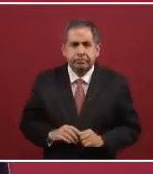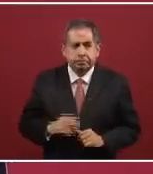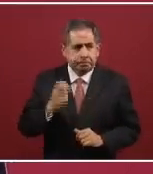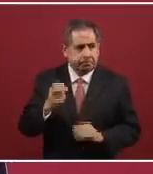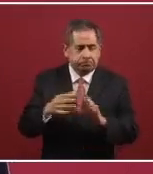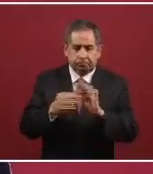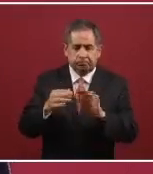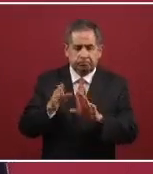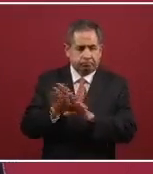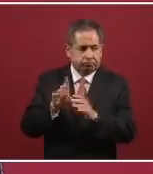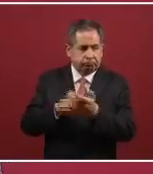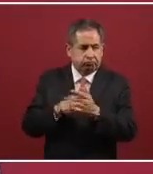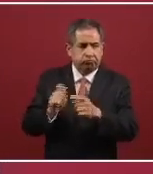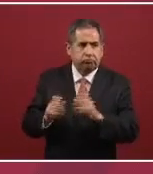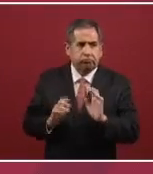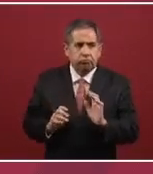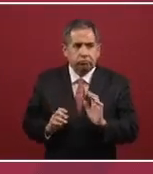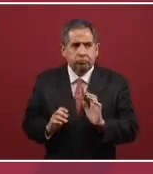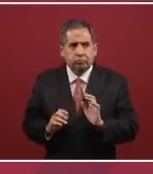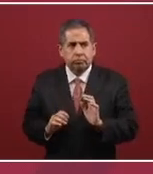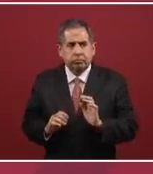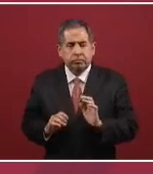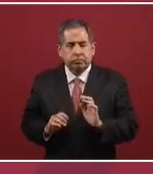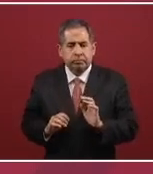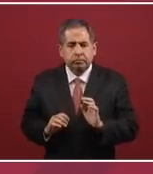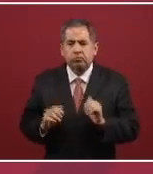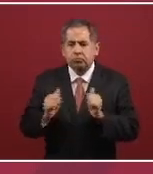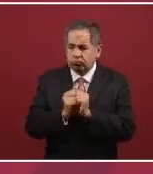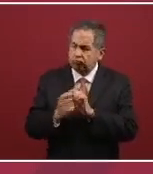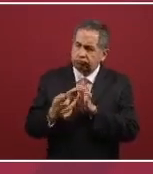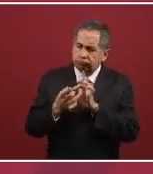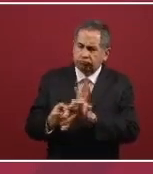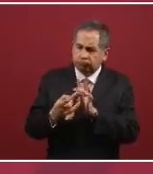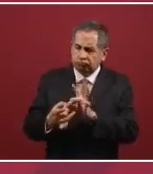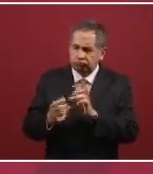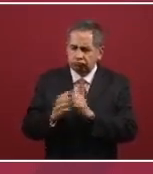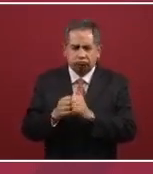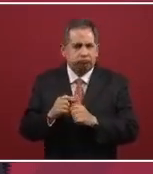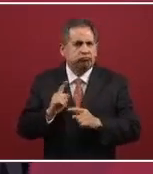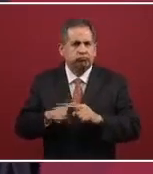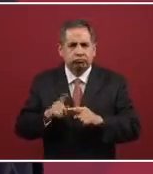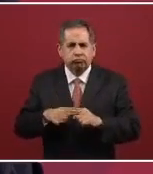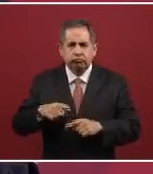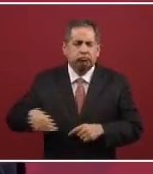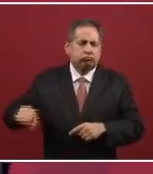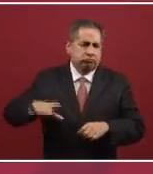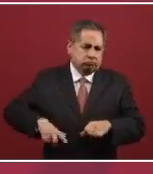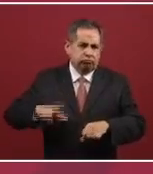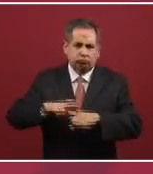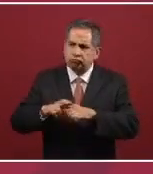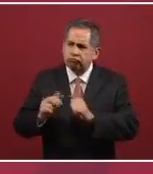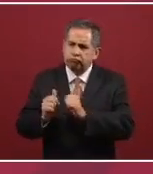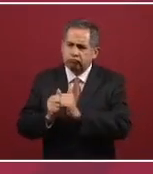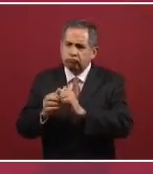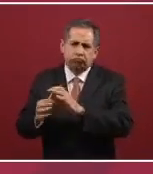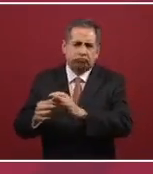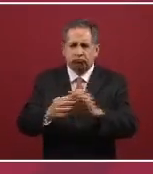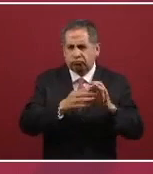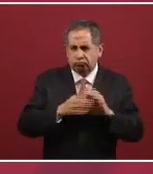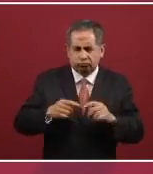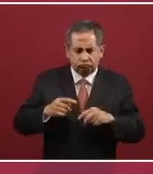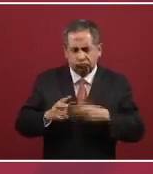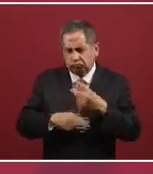esto desde luego lo vamos a hacer en colaboración con los gobiernos estatales, aquí con el